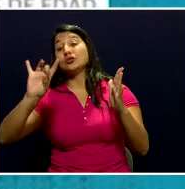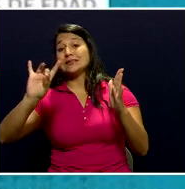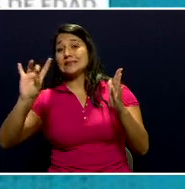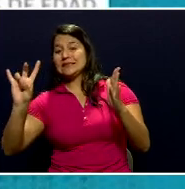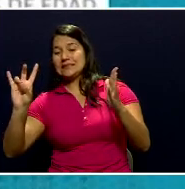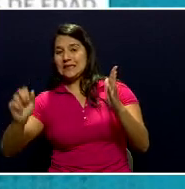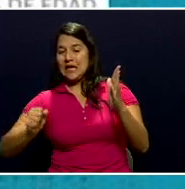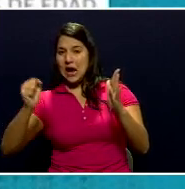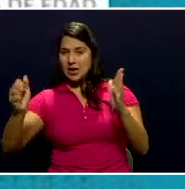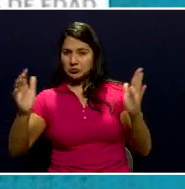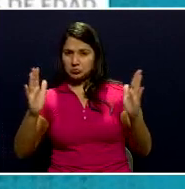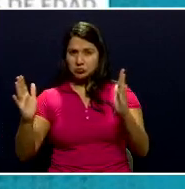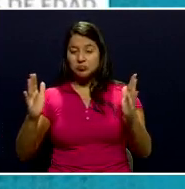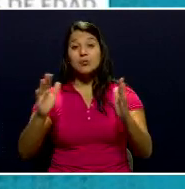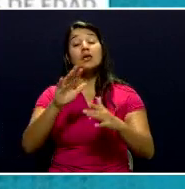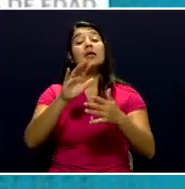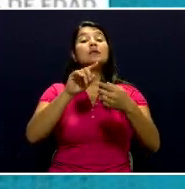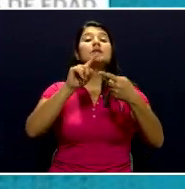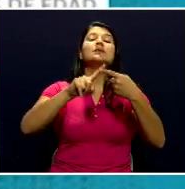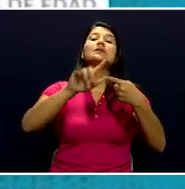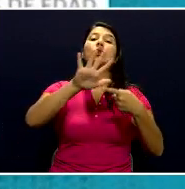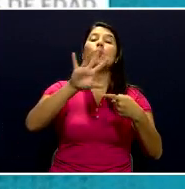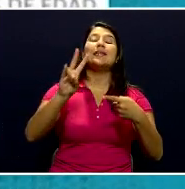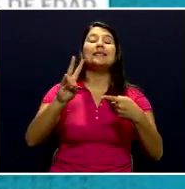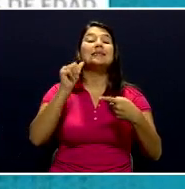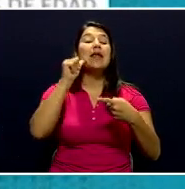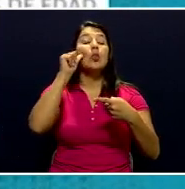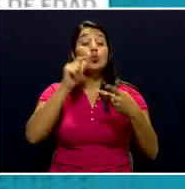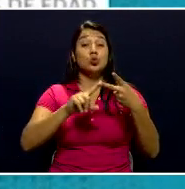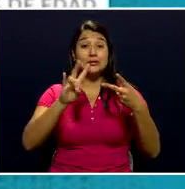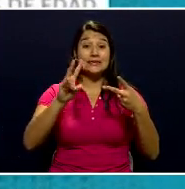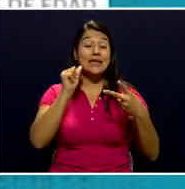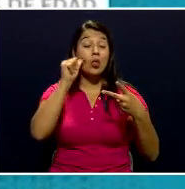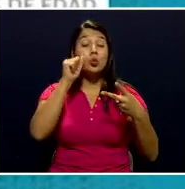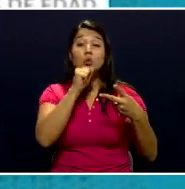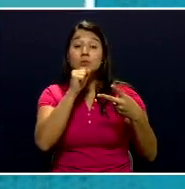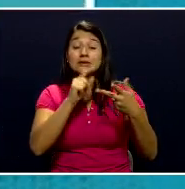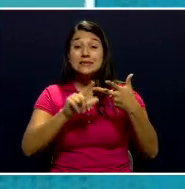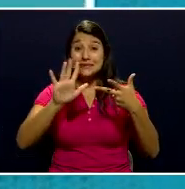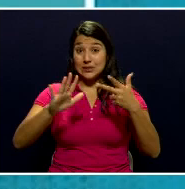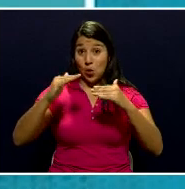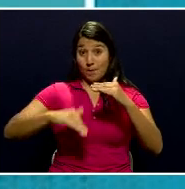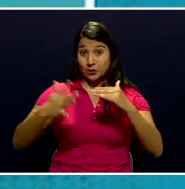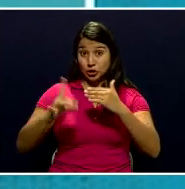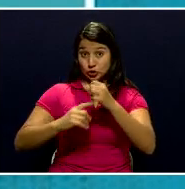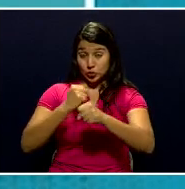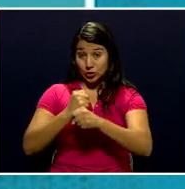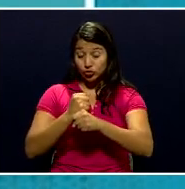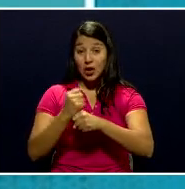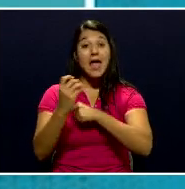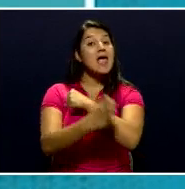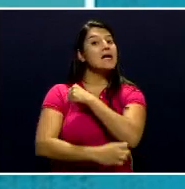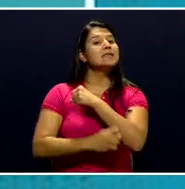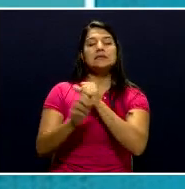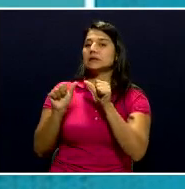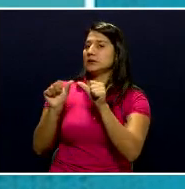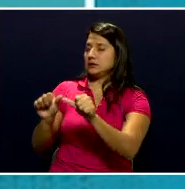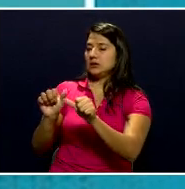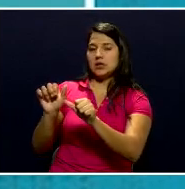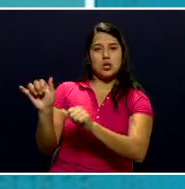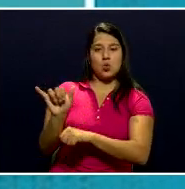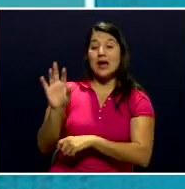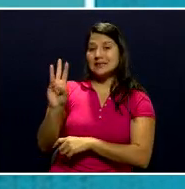total son 57 adultos, 7 adultos mayores y 5 menores de edad. Los extranjeros se mantienen en 6 y